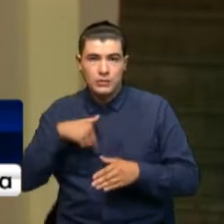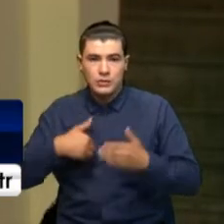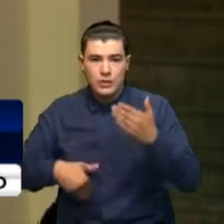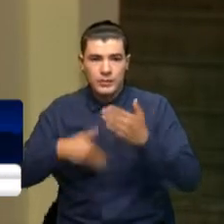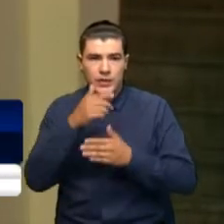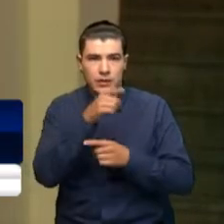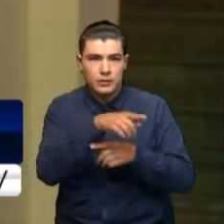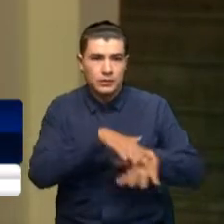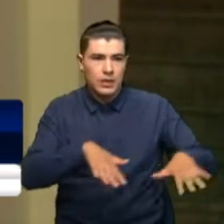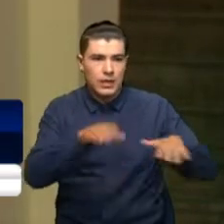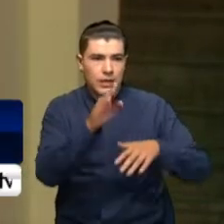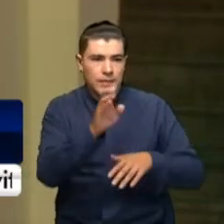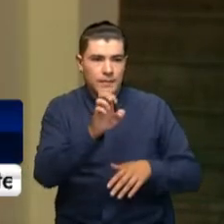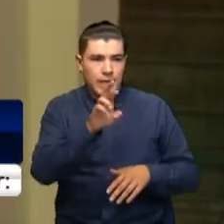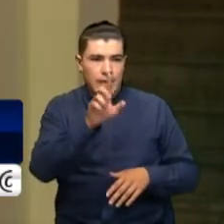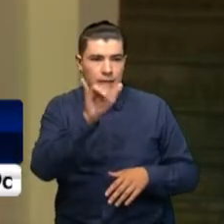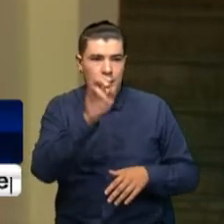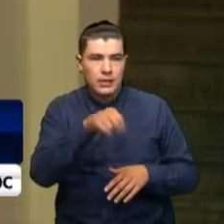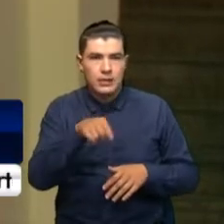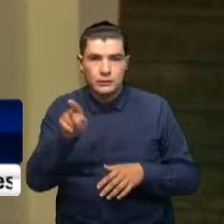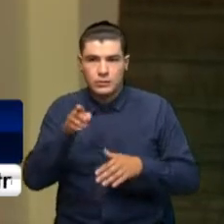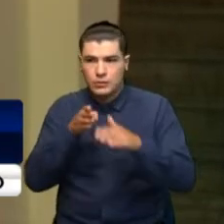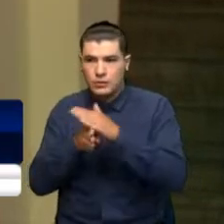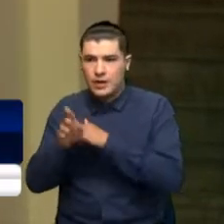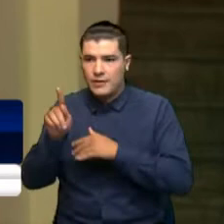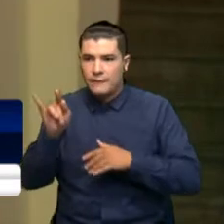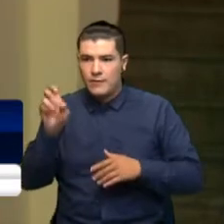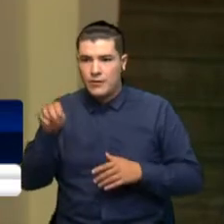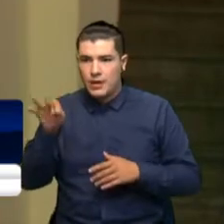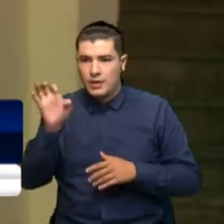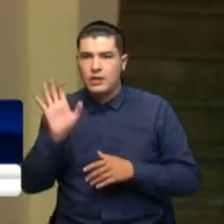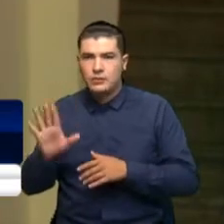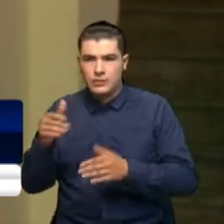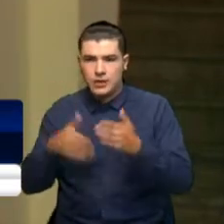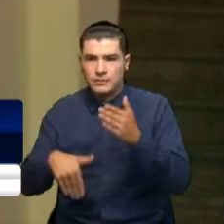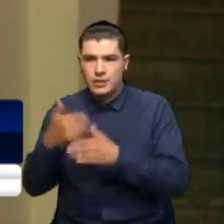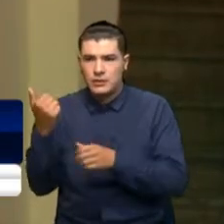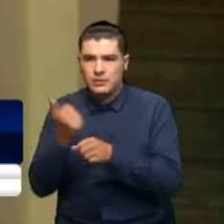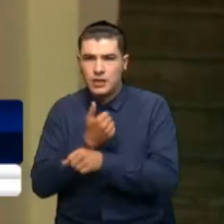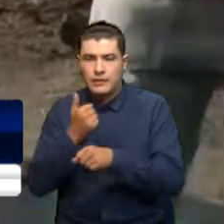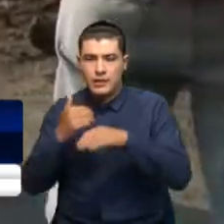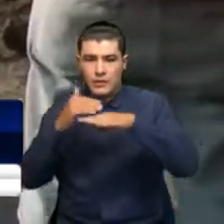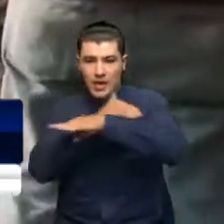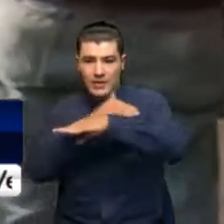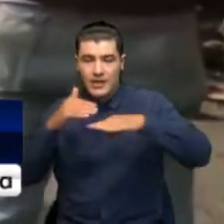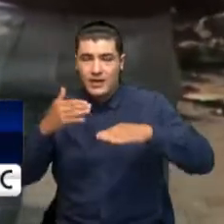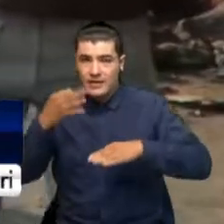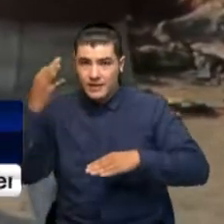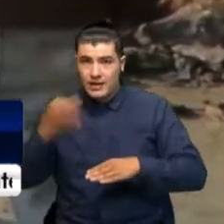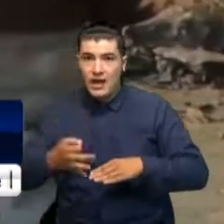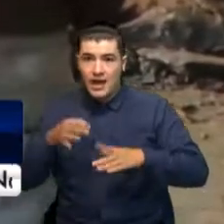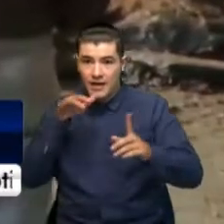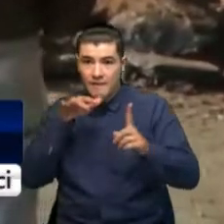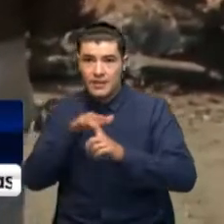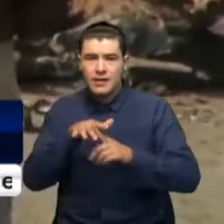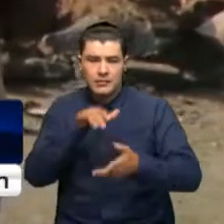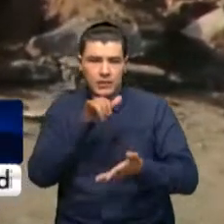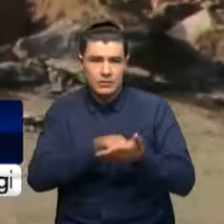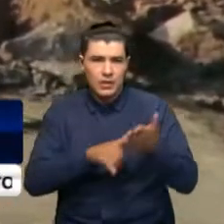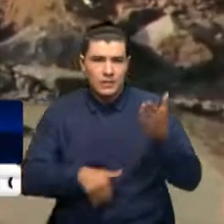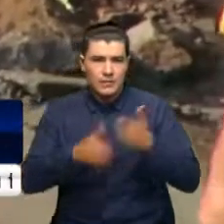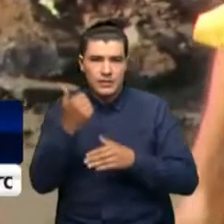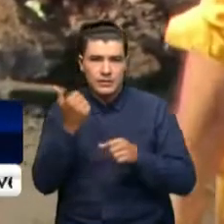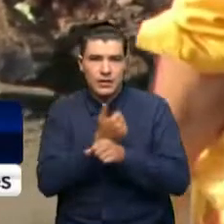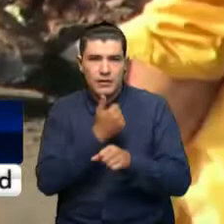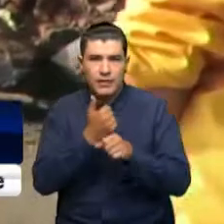sector de berlín hasta la fuente en el municipio de zapatoca un trabajo una vía que está altamente afectada de igual manera se avanza en los trabajos de